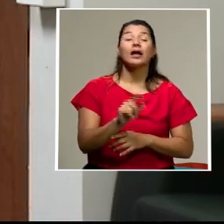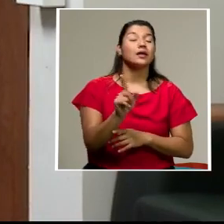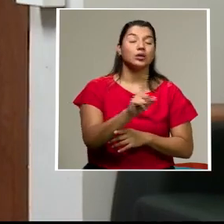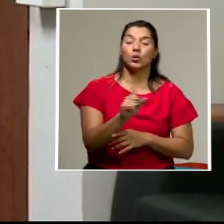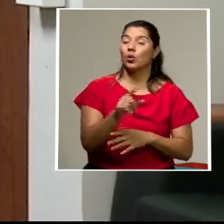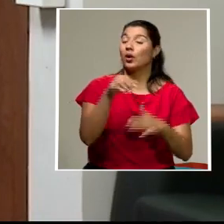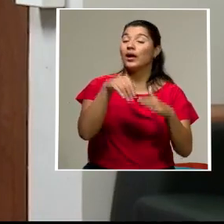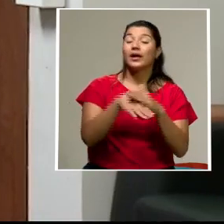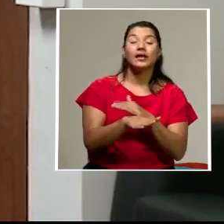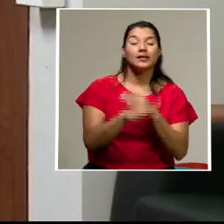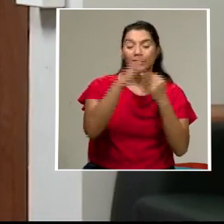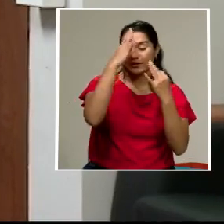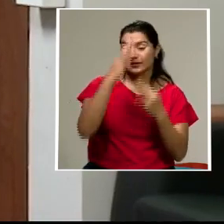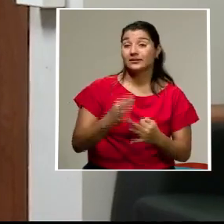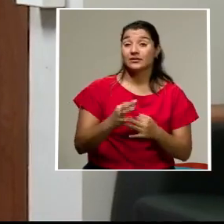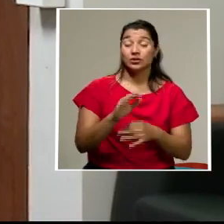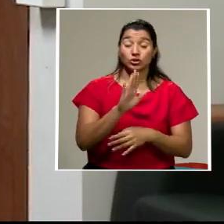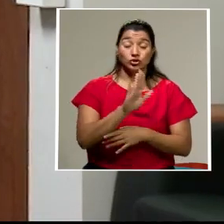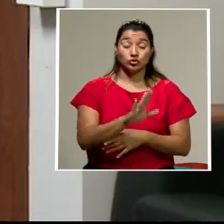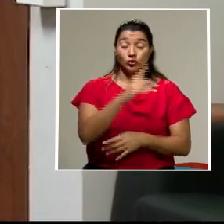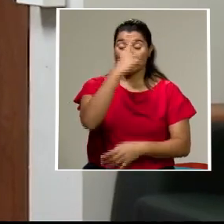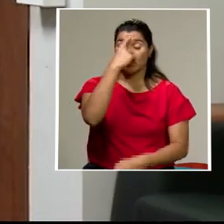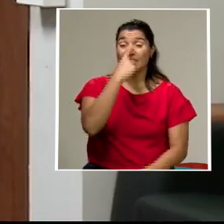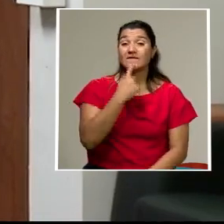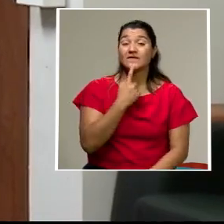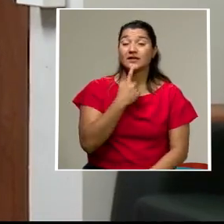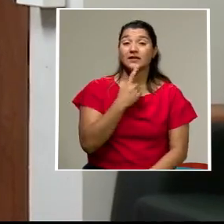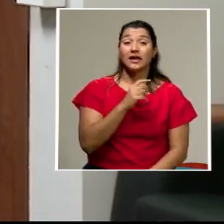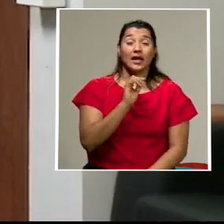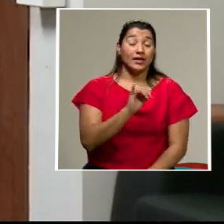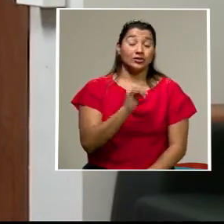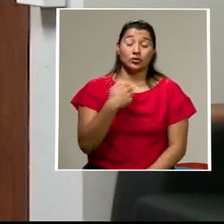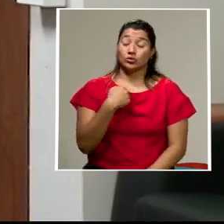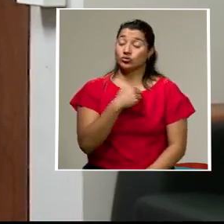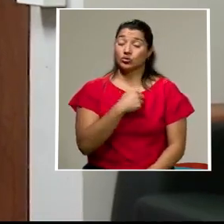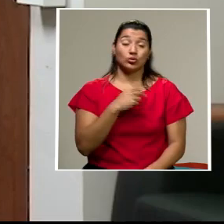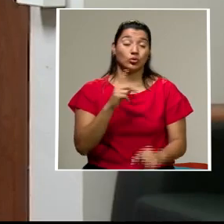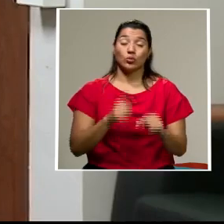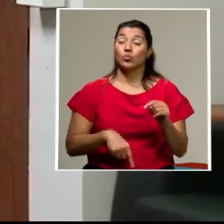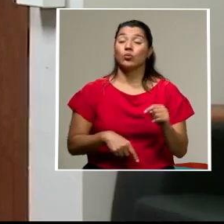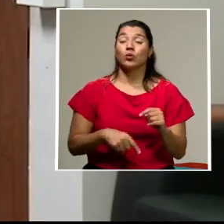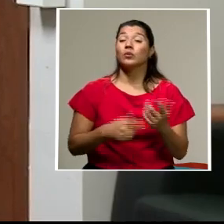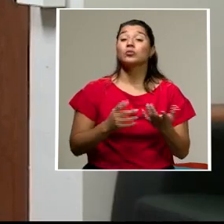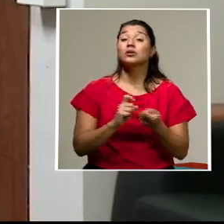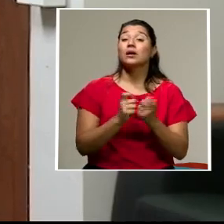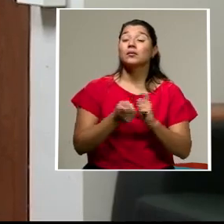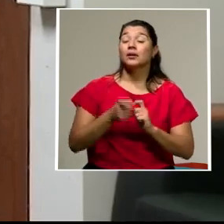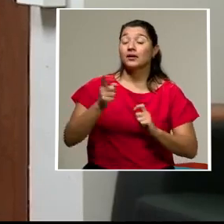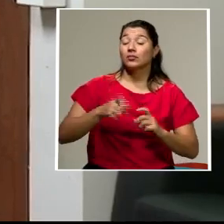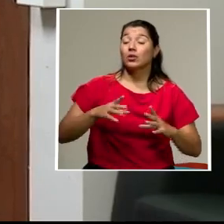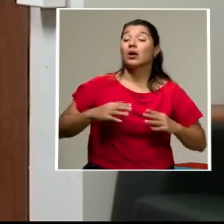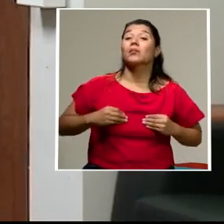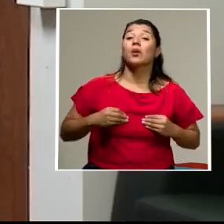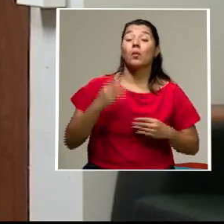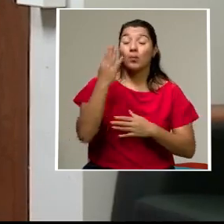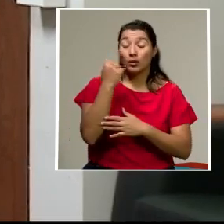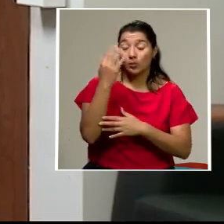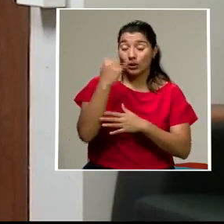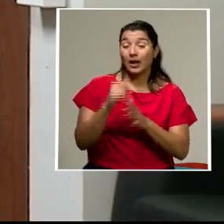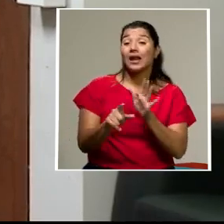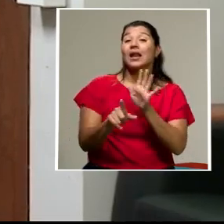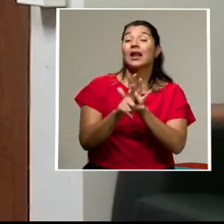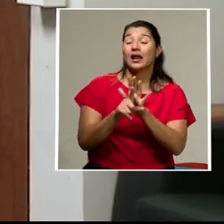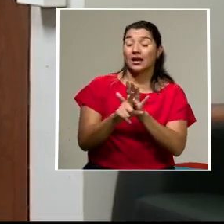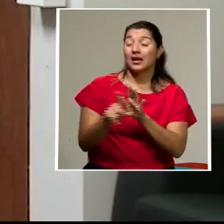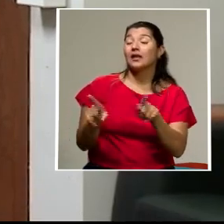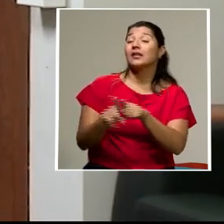perfil de formación o de empleo, miren, eso no lo podemos nosotros aceptar, porque la ley los faculta a que